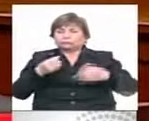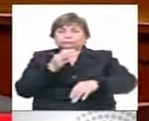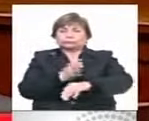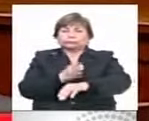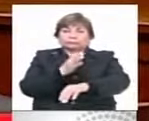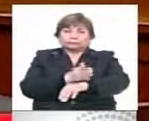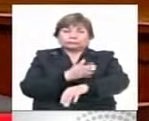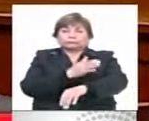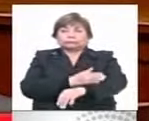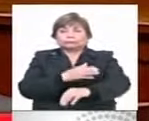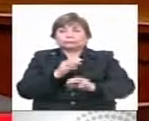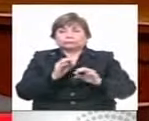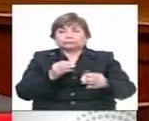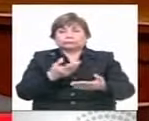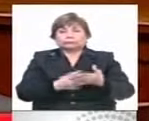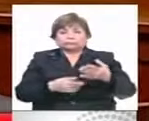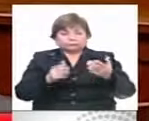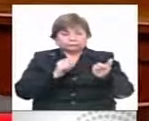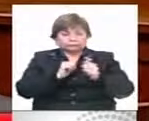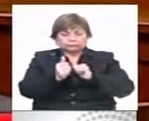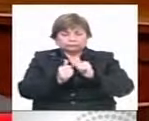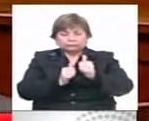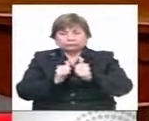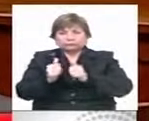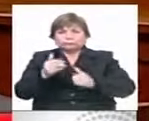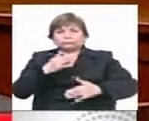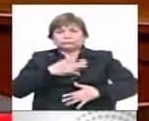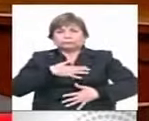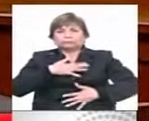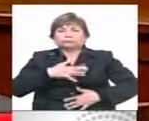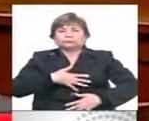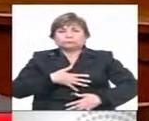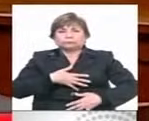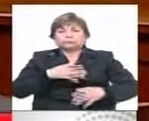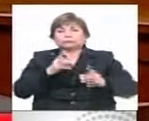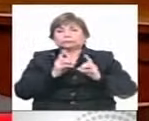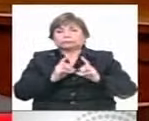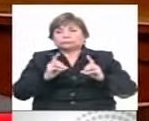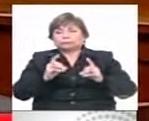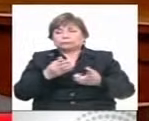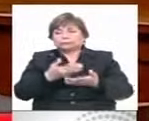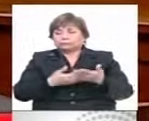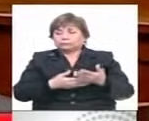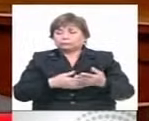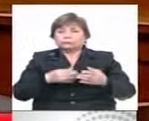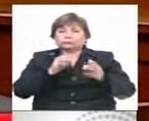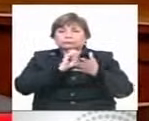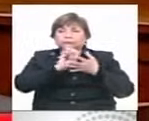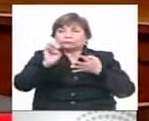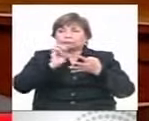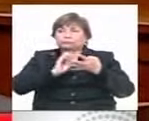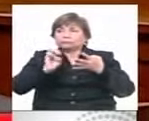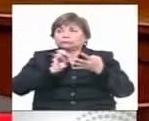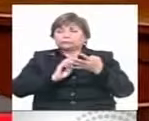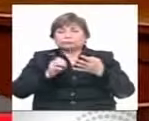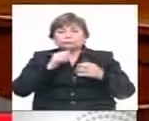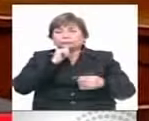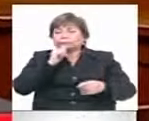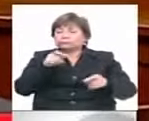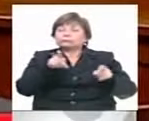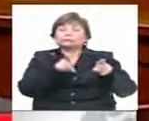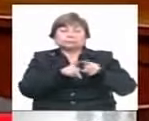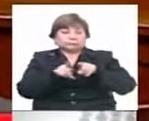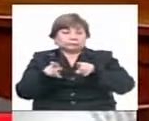la disponibilidad y competencias del recurso humano y la disponibilidad de suministros estratégicos. Asimismo,